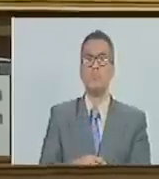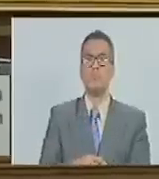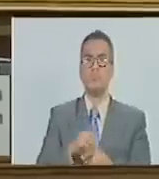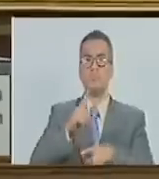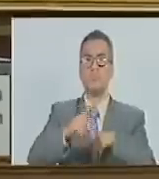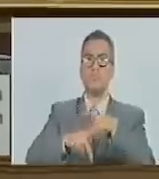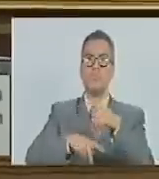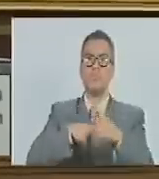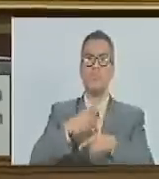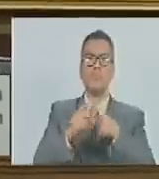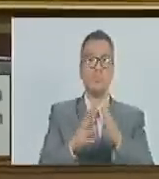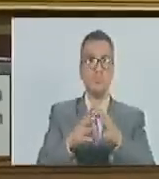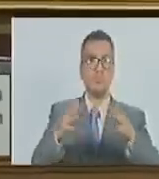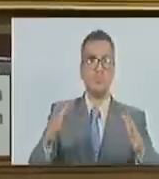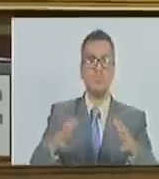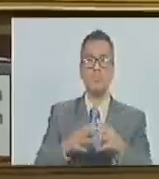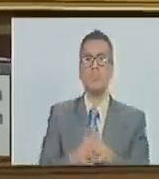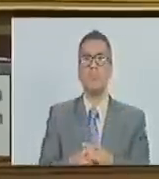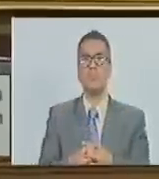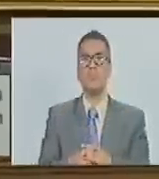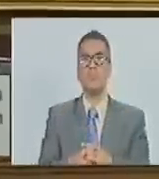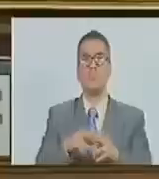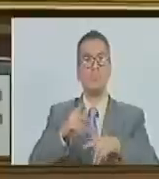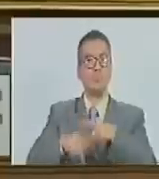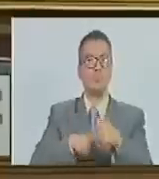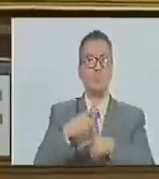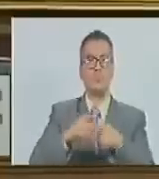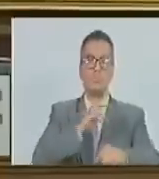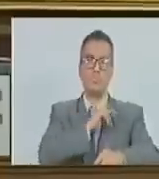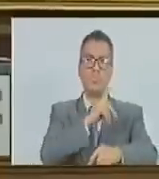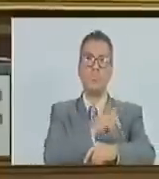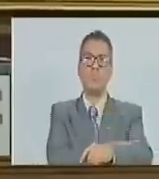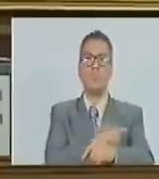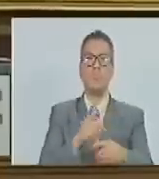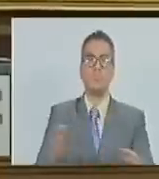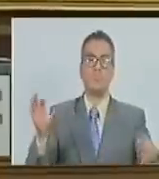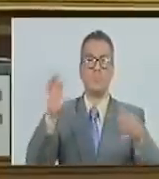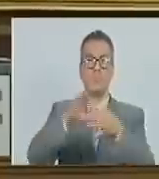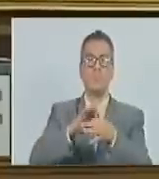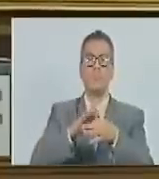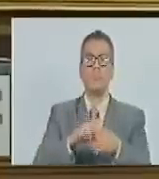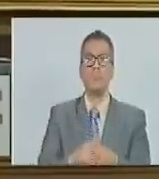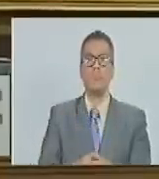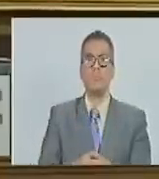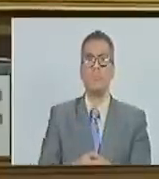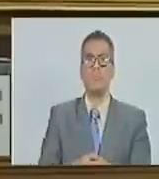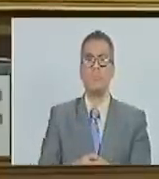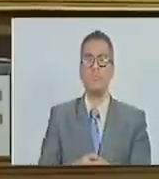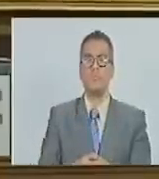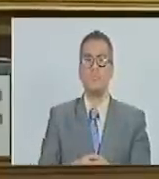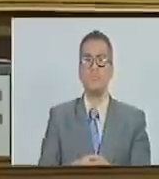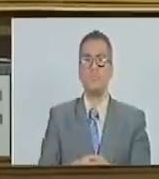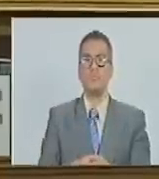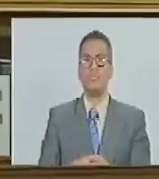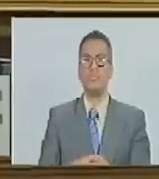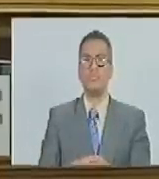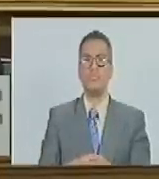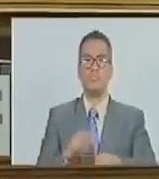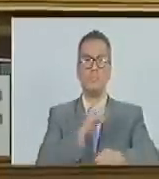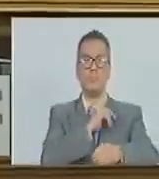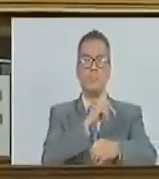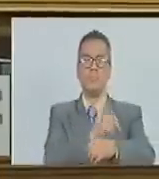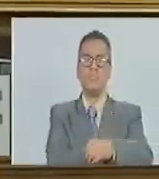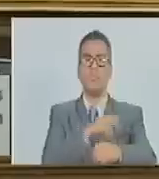un proceso mayoritario, un proceso poderoso de unión de las